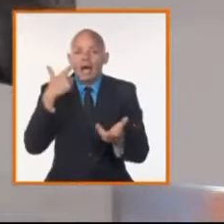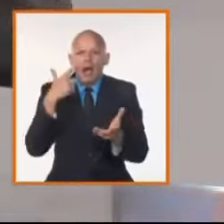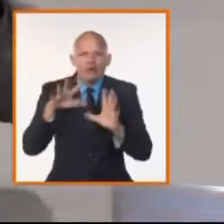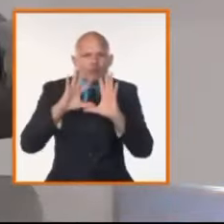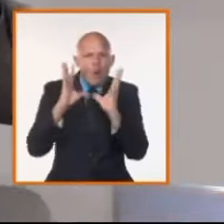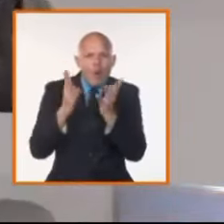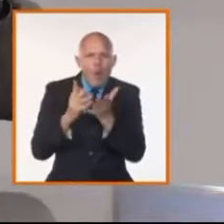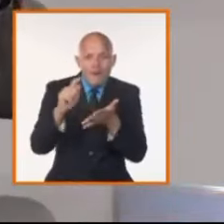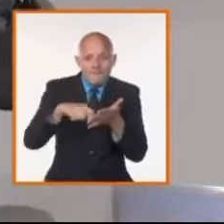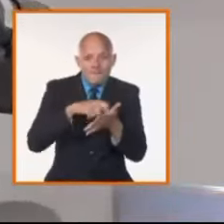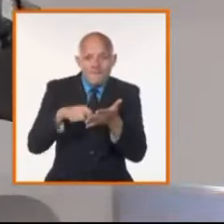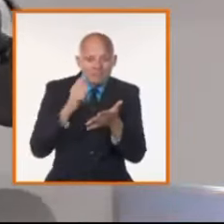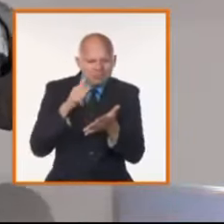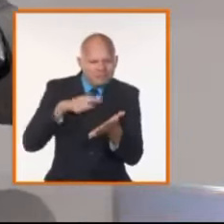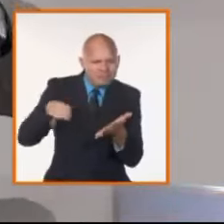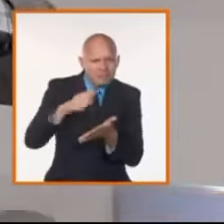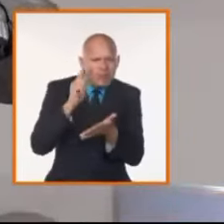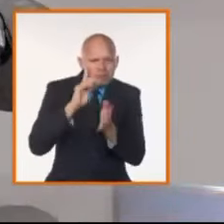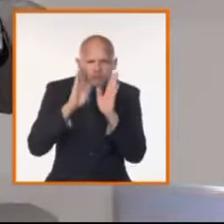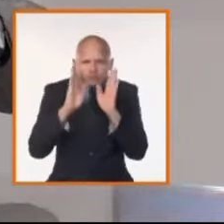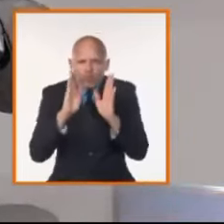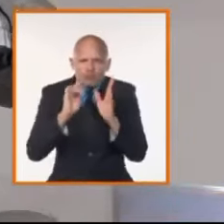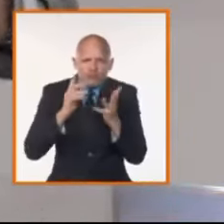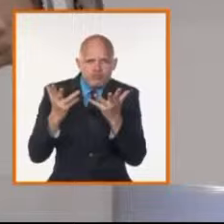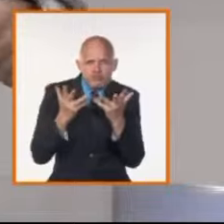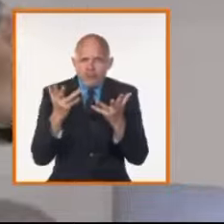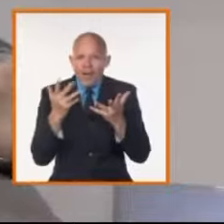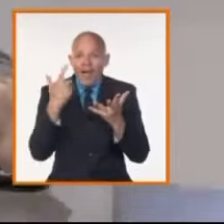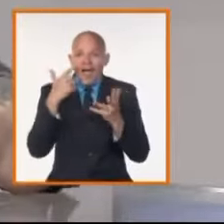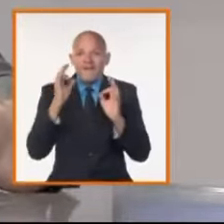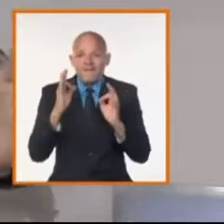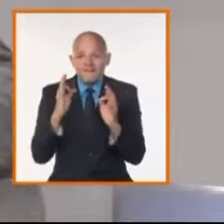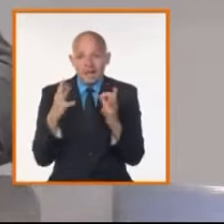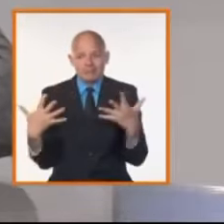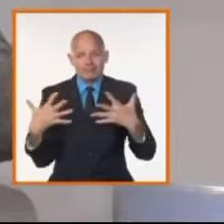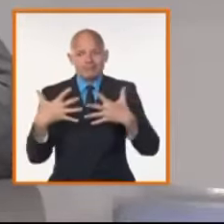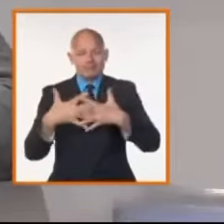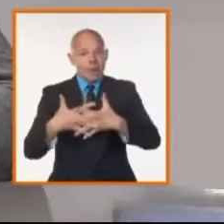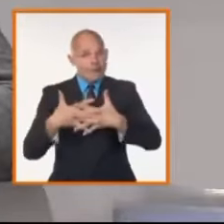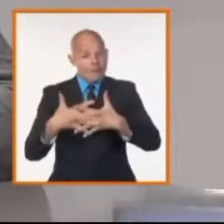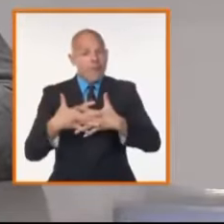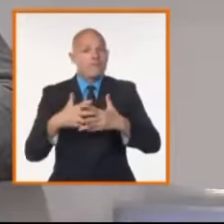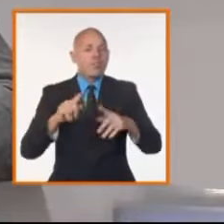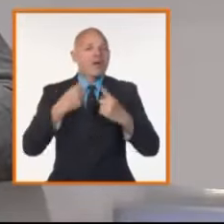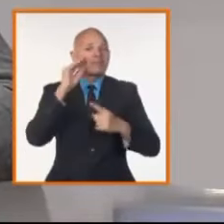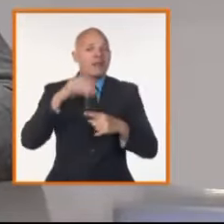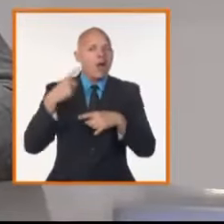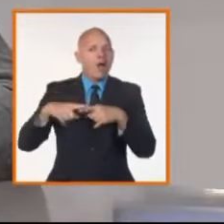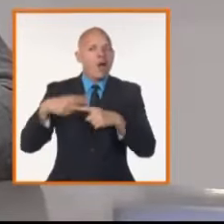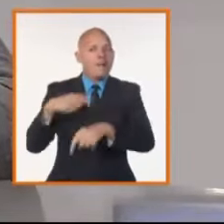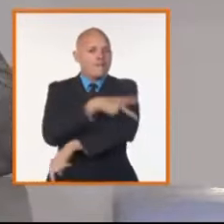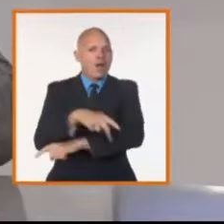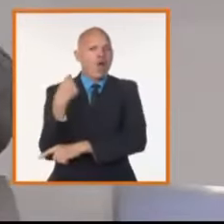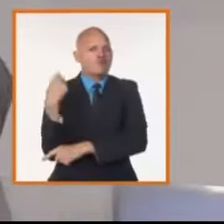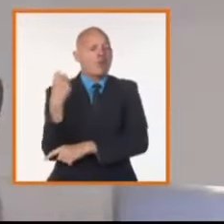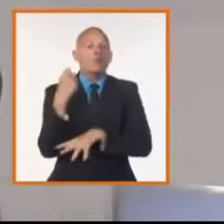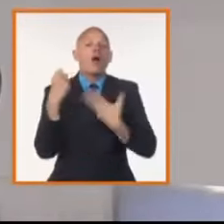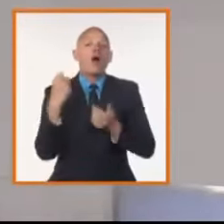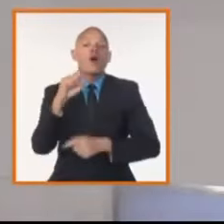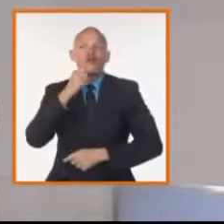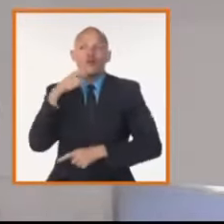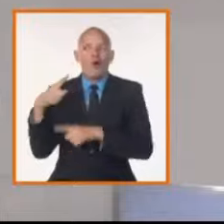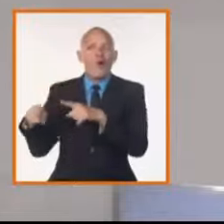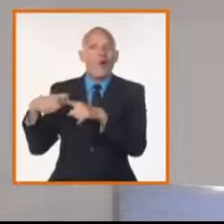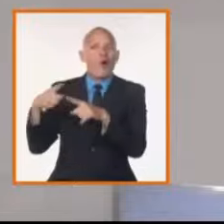que ambos países lo reconocen como una cuestión incluso de de de sobrevivencia en en la política internacional y